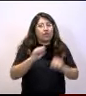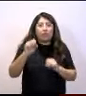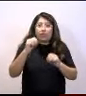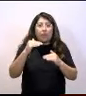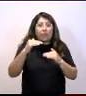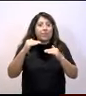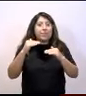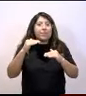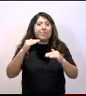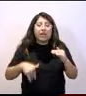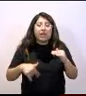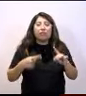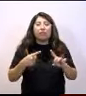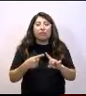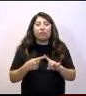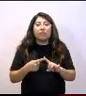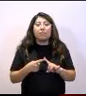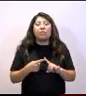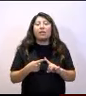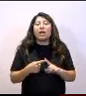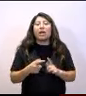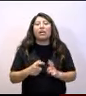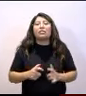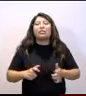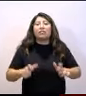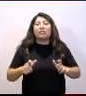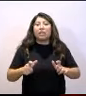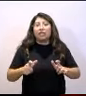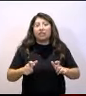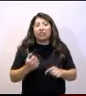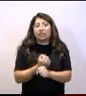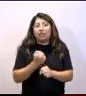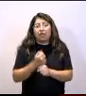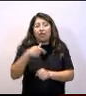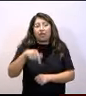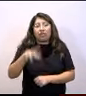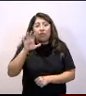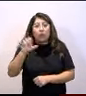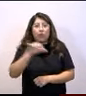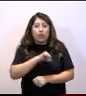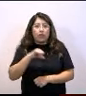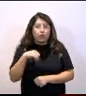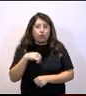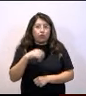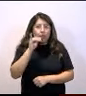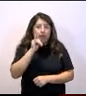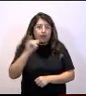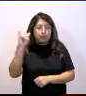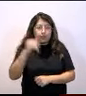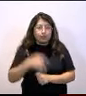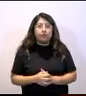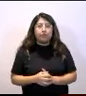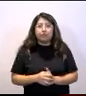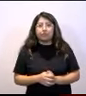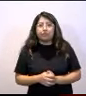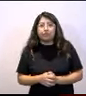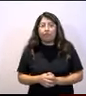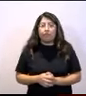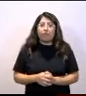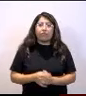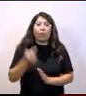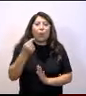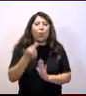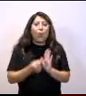social, precisamente a las clases trabajadoras de nuestra comunidad autónoma de La Rioja. Estamos ante una